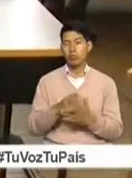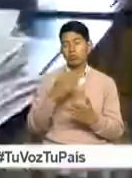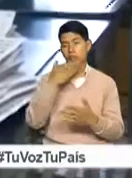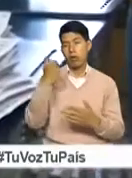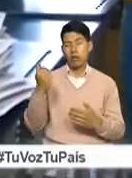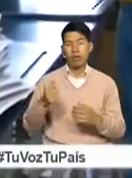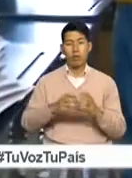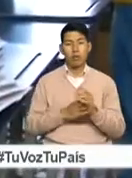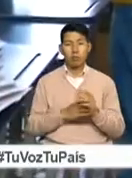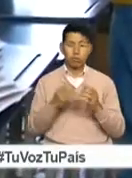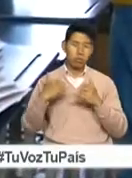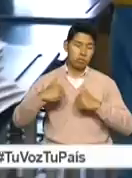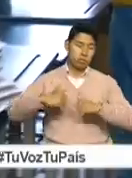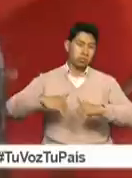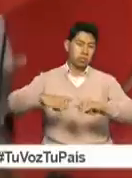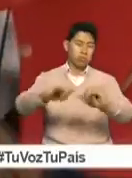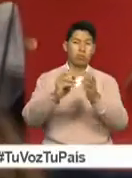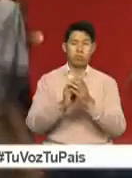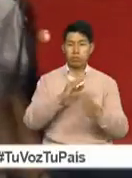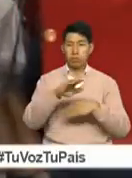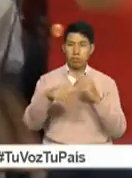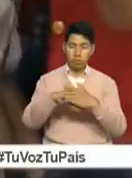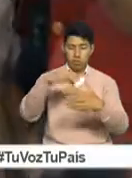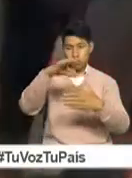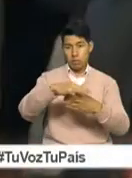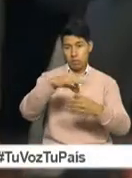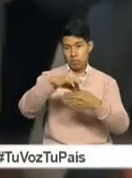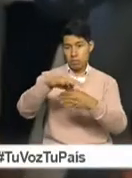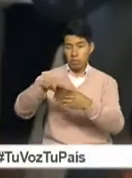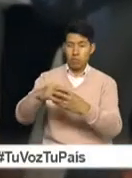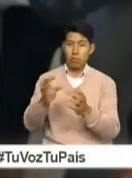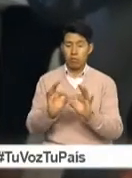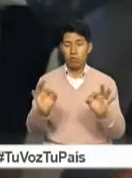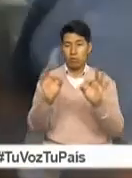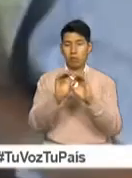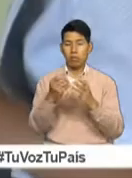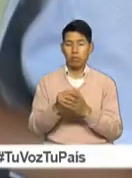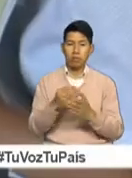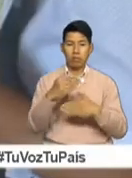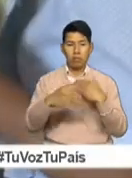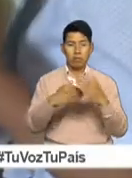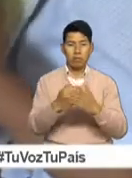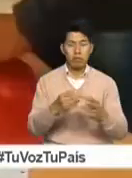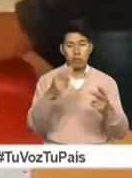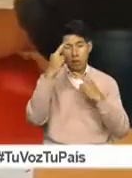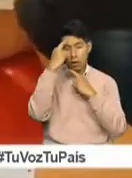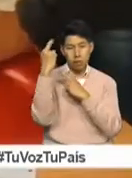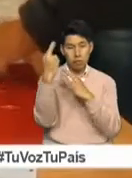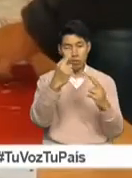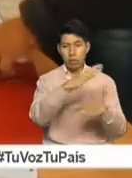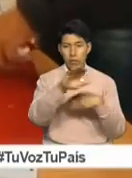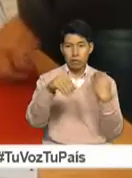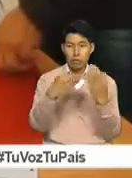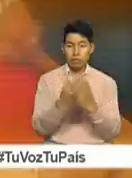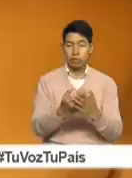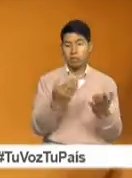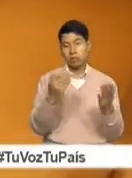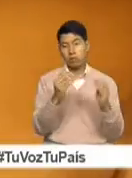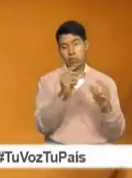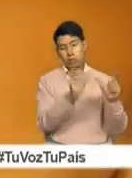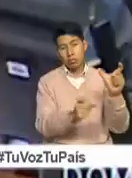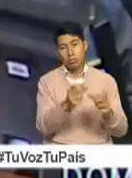permanente de las prácticas electorales el fortalecimiento de la democracia y el respeto absoluto a la voluntad de la gente